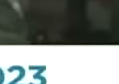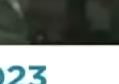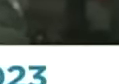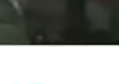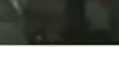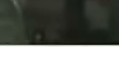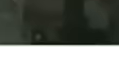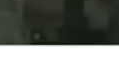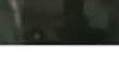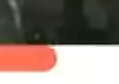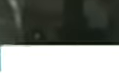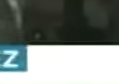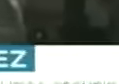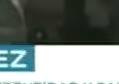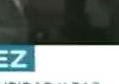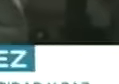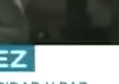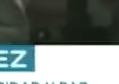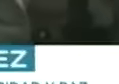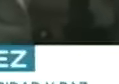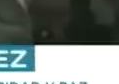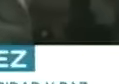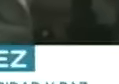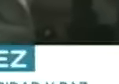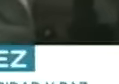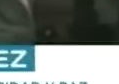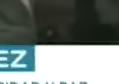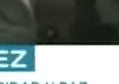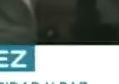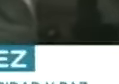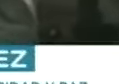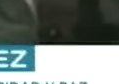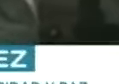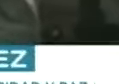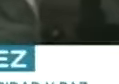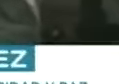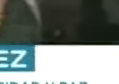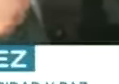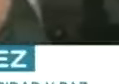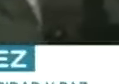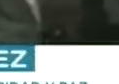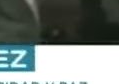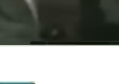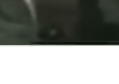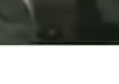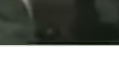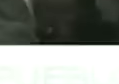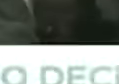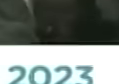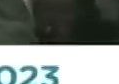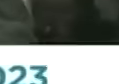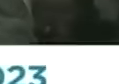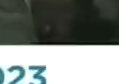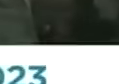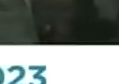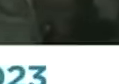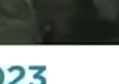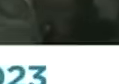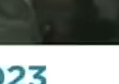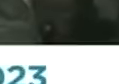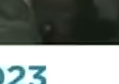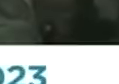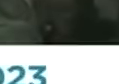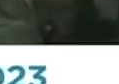querido sentarnos y hablar con el pueblo sobre la jornada de hoy, una jornada esplendorosa, una